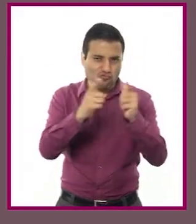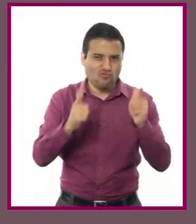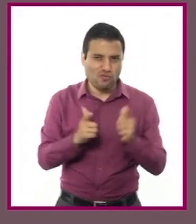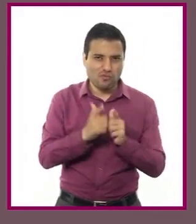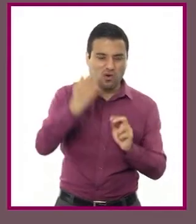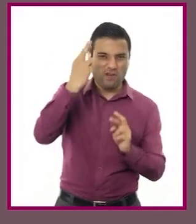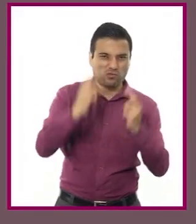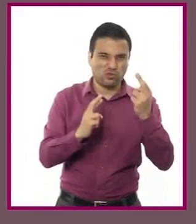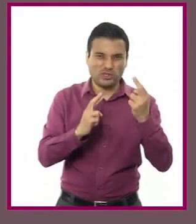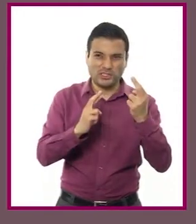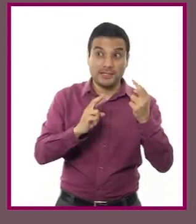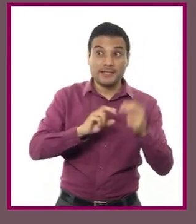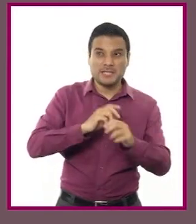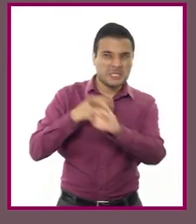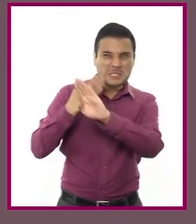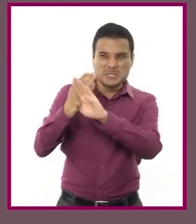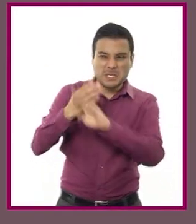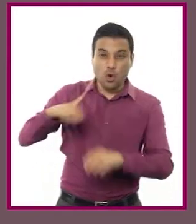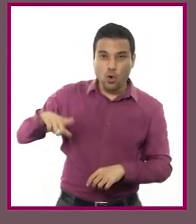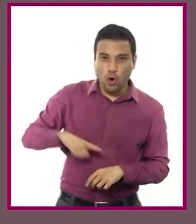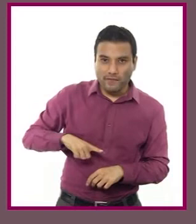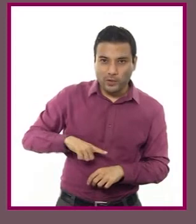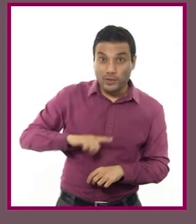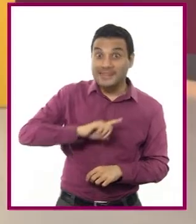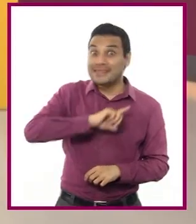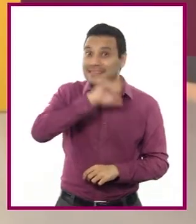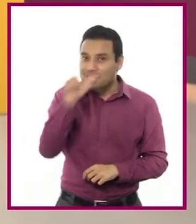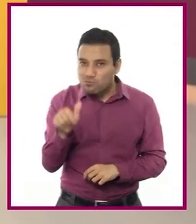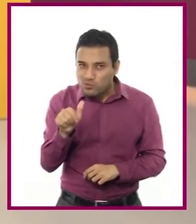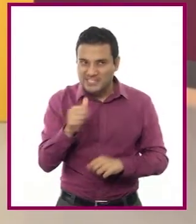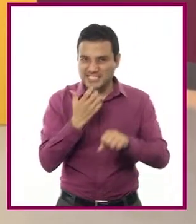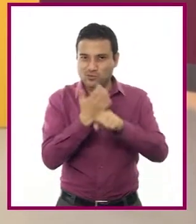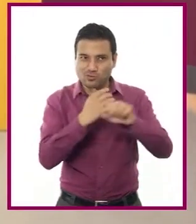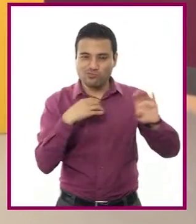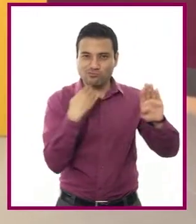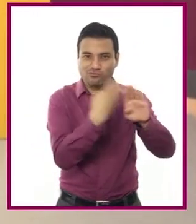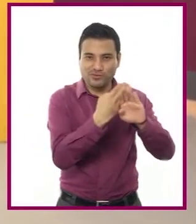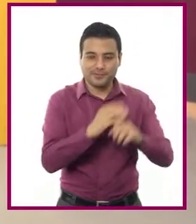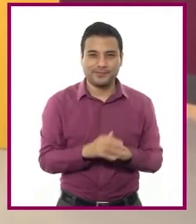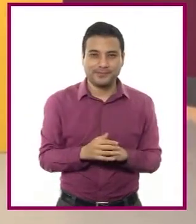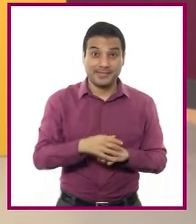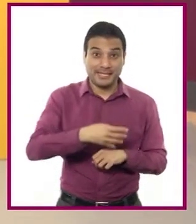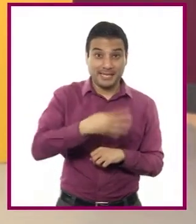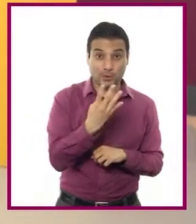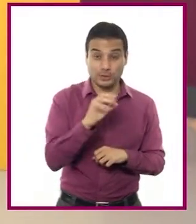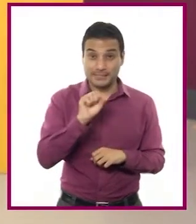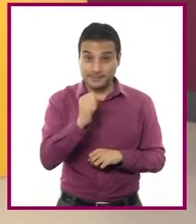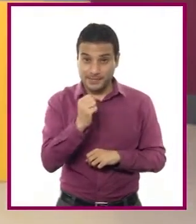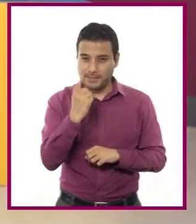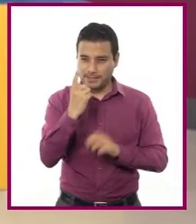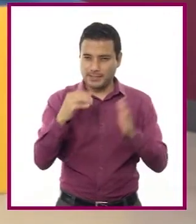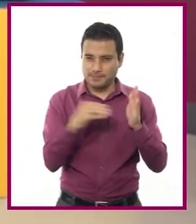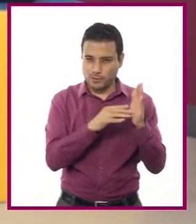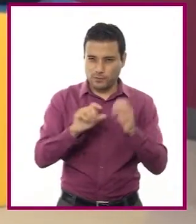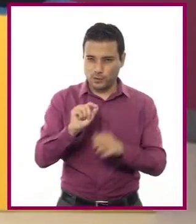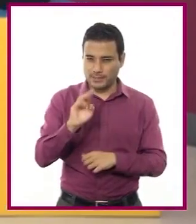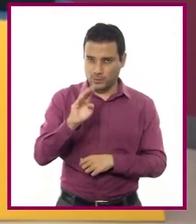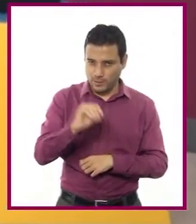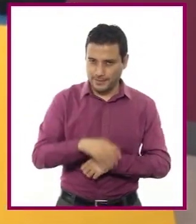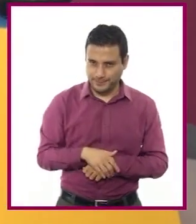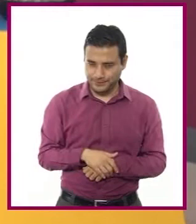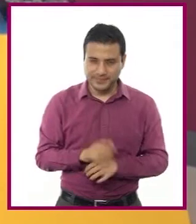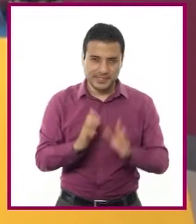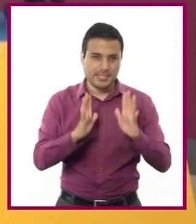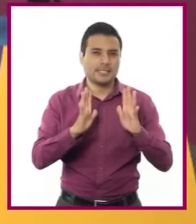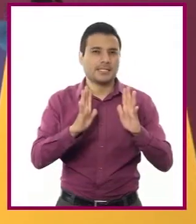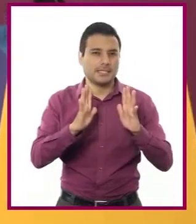se opuso a la intervención norteamericana en Afganistán. El 14 de septiembre de 1979 se